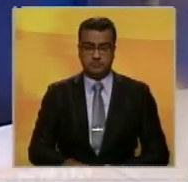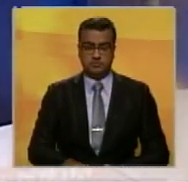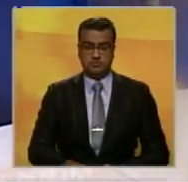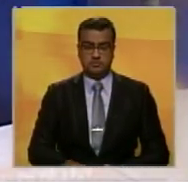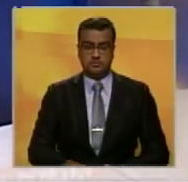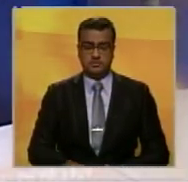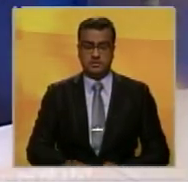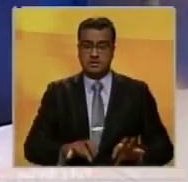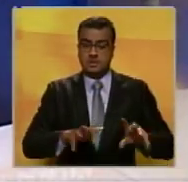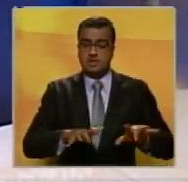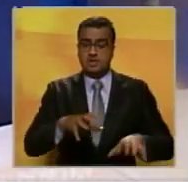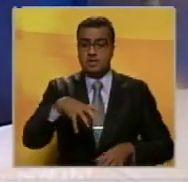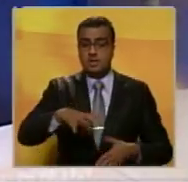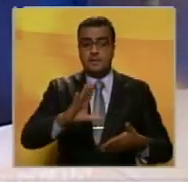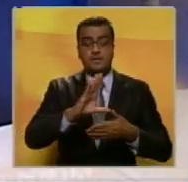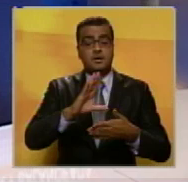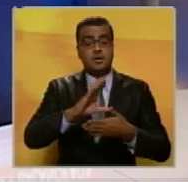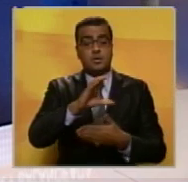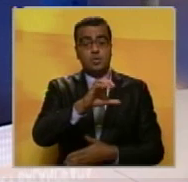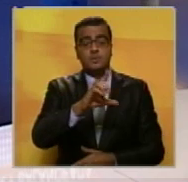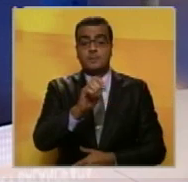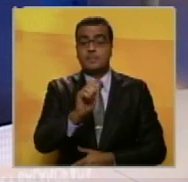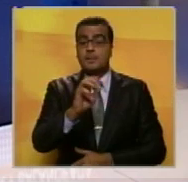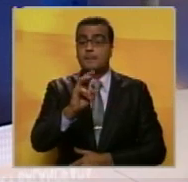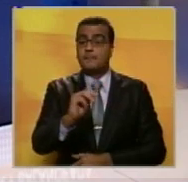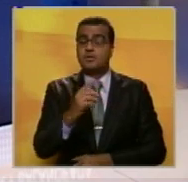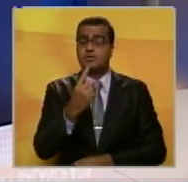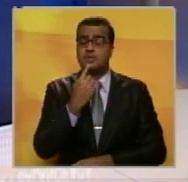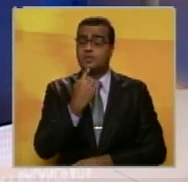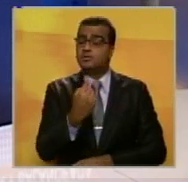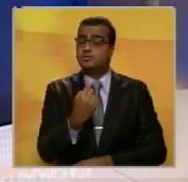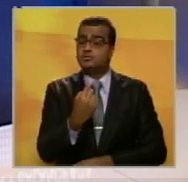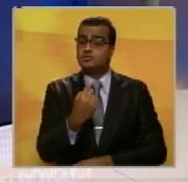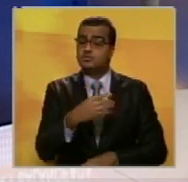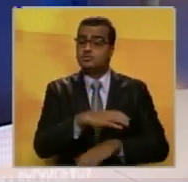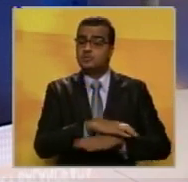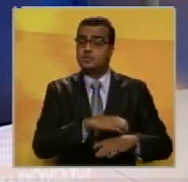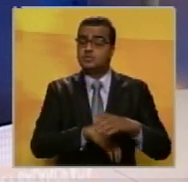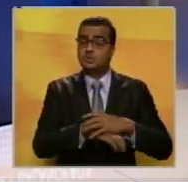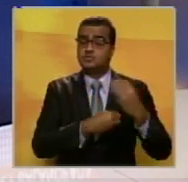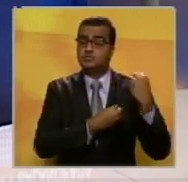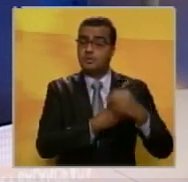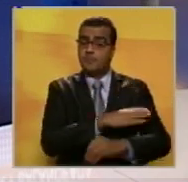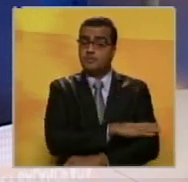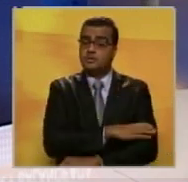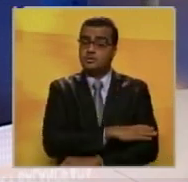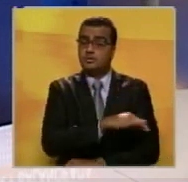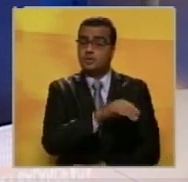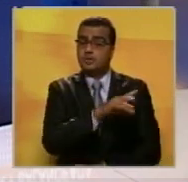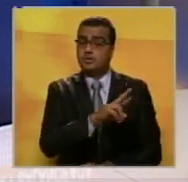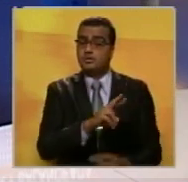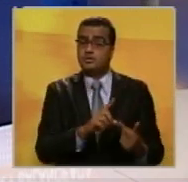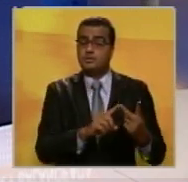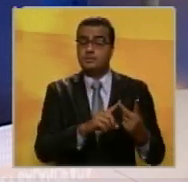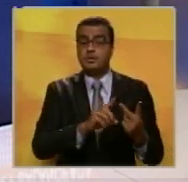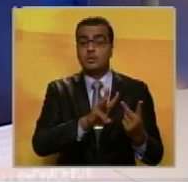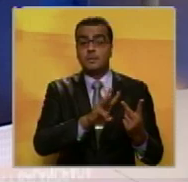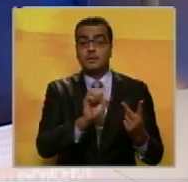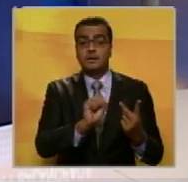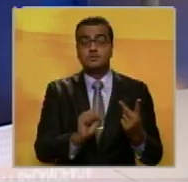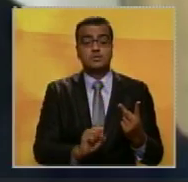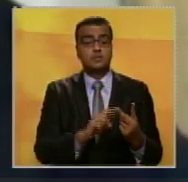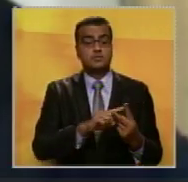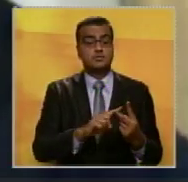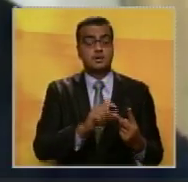general de la Organización de Estados Americanos, Luis Almagro, calificó como arbitraria la detención de los dirigentes opositores Juan Rodríguez y Wilmer